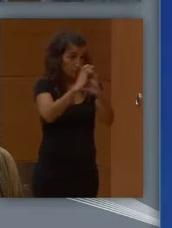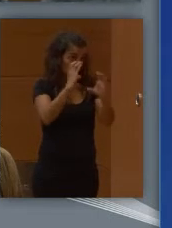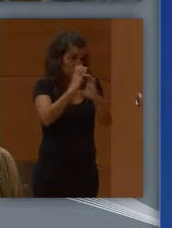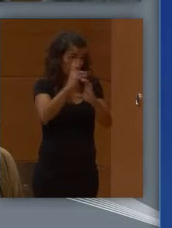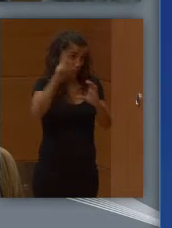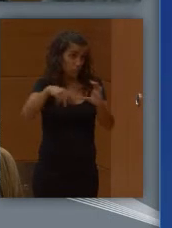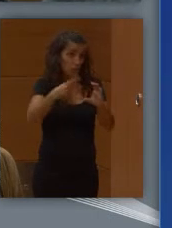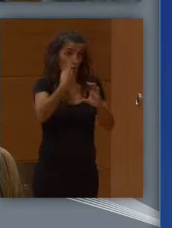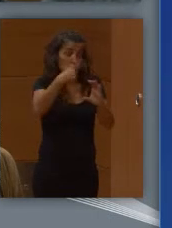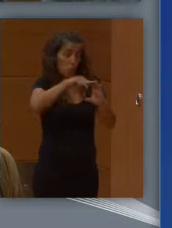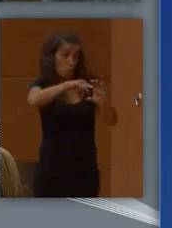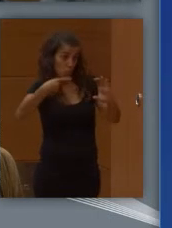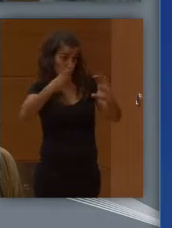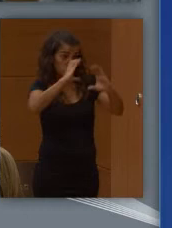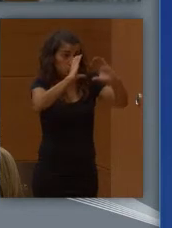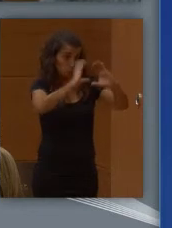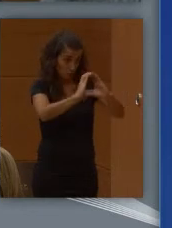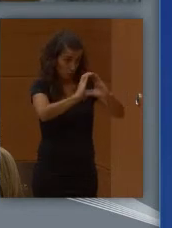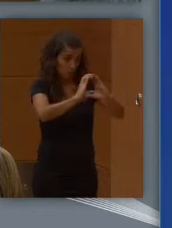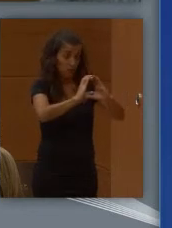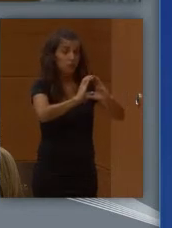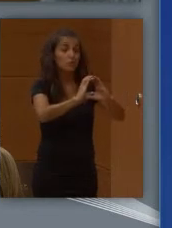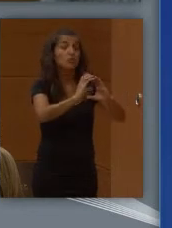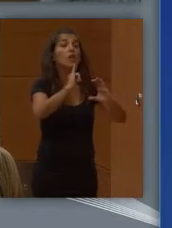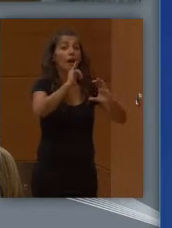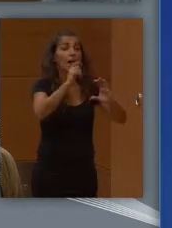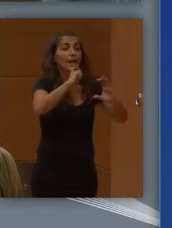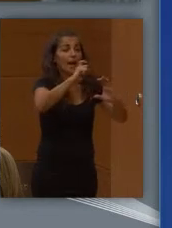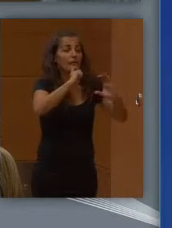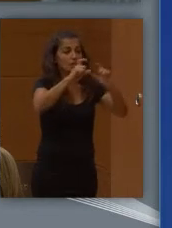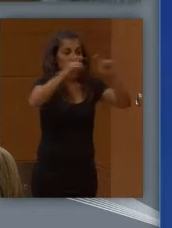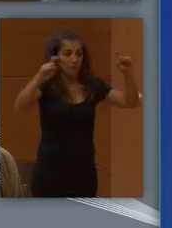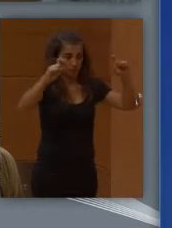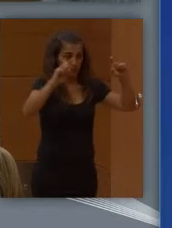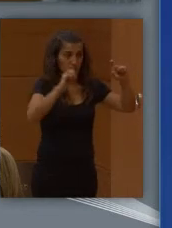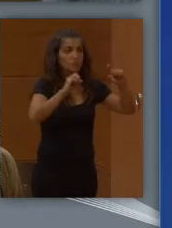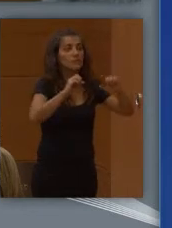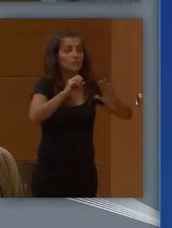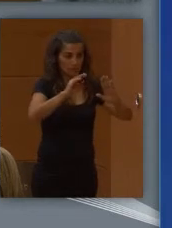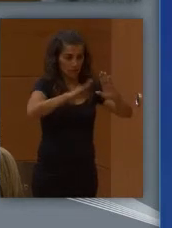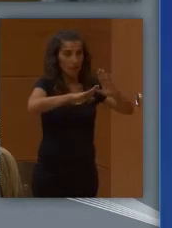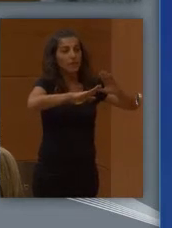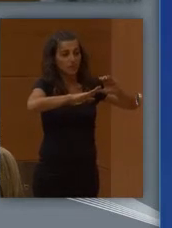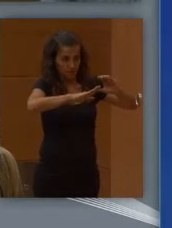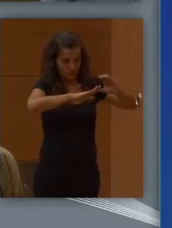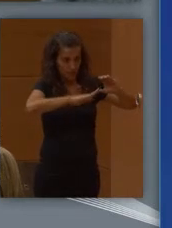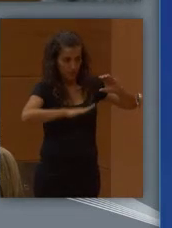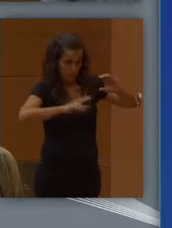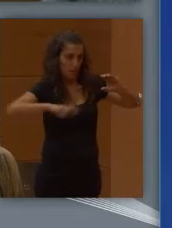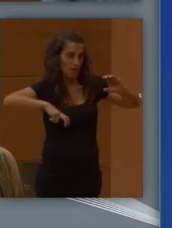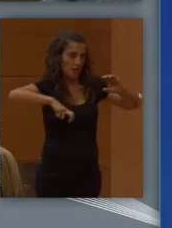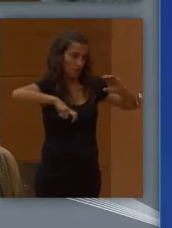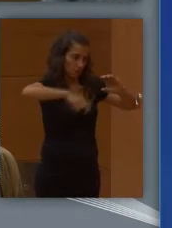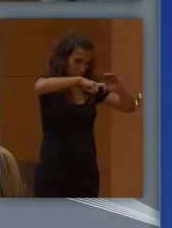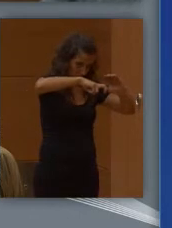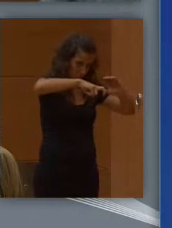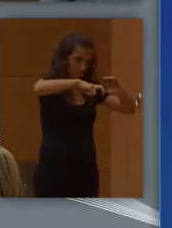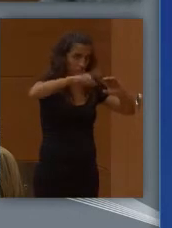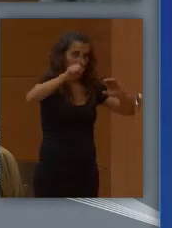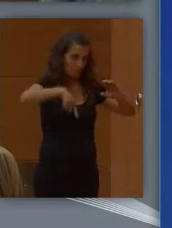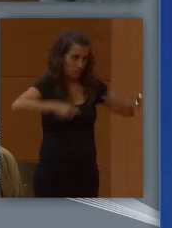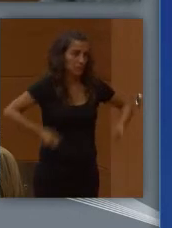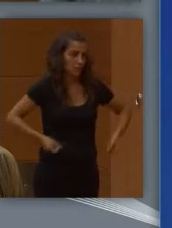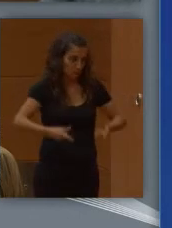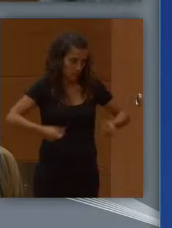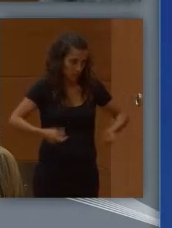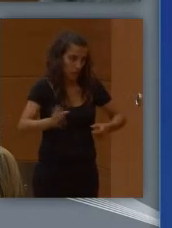continuo, tienen el sistema de inclinación en las paradas para facilitar el acceso, todos ellos además tienen la rampa para acceder también con